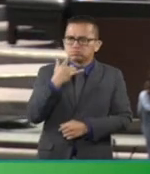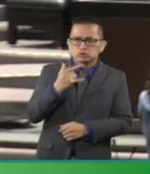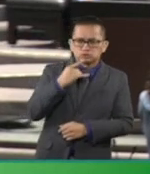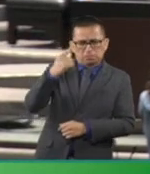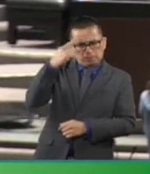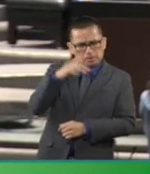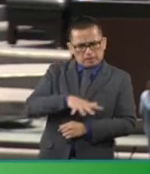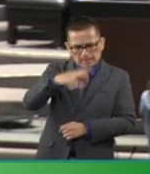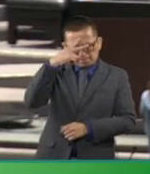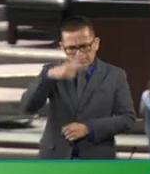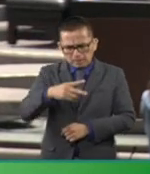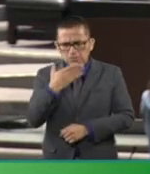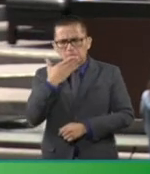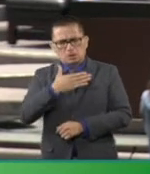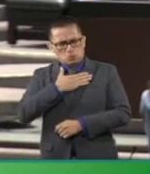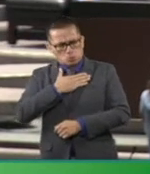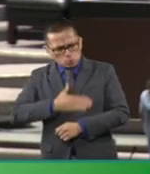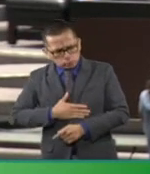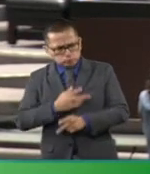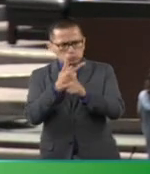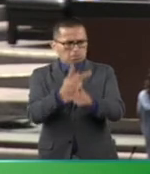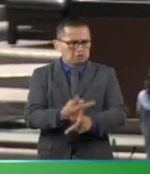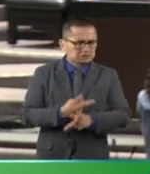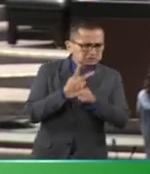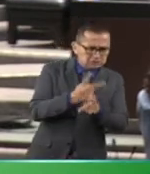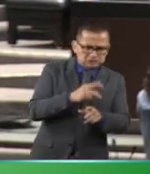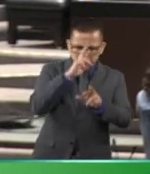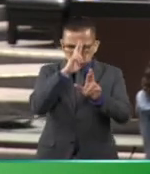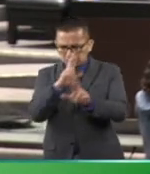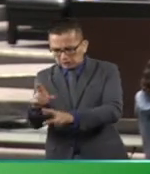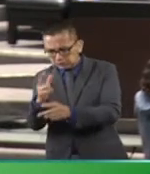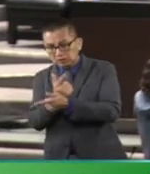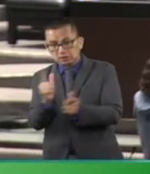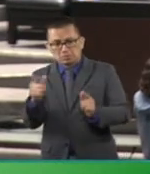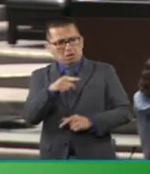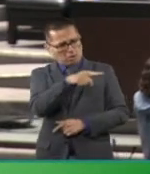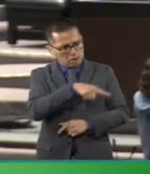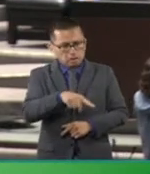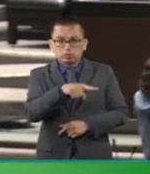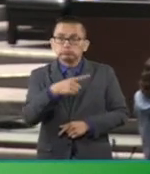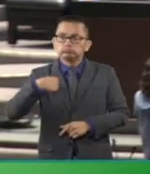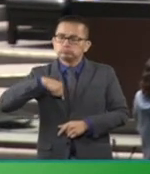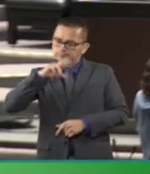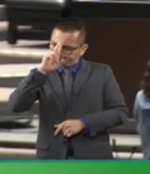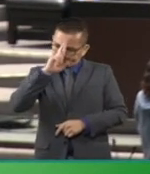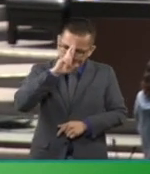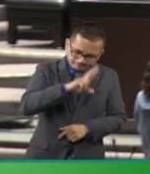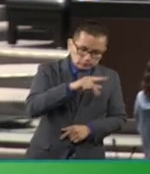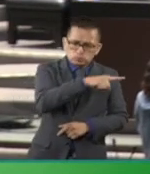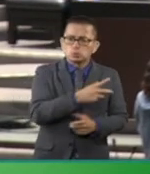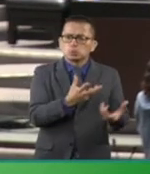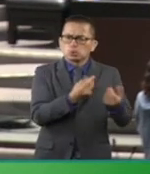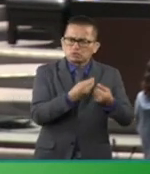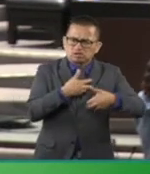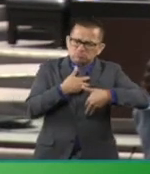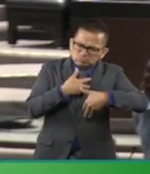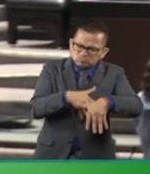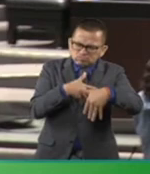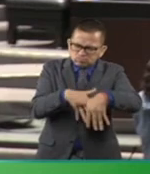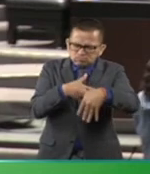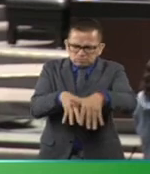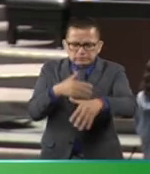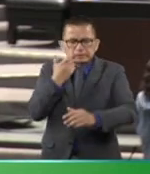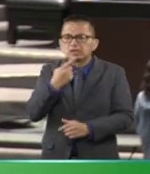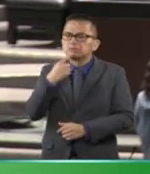justo y más libre que marcharon a esa plaza juntos con la convicción de que México podía ser mejor